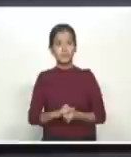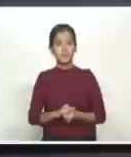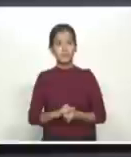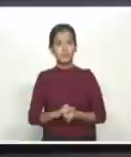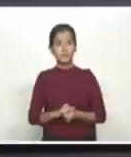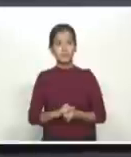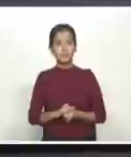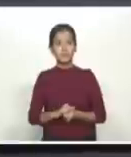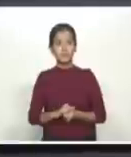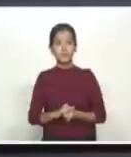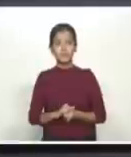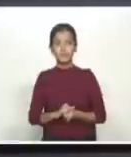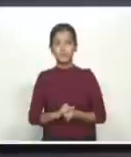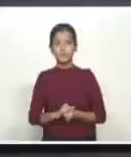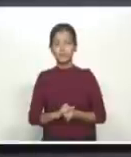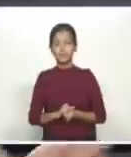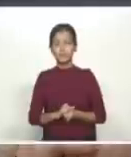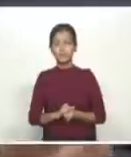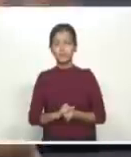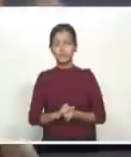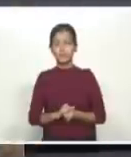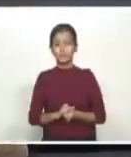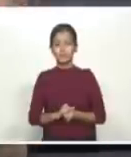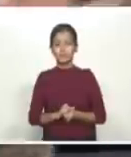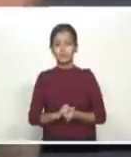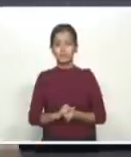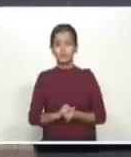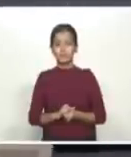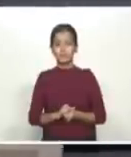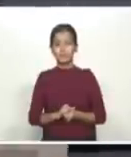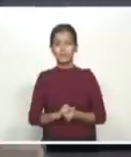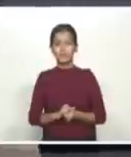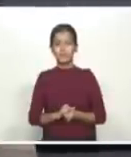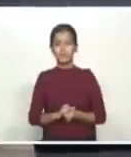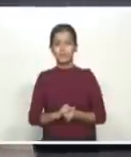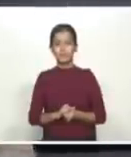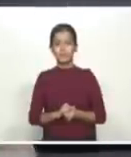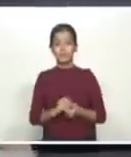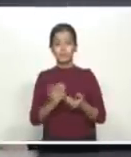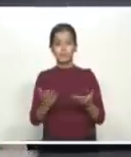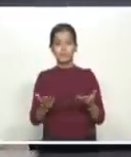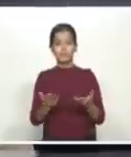conducir la sociedad, y lo está haciendo con mucha valentía. Eso va a depender de los consensos,